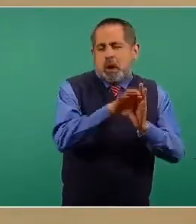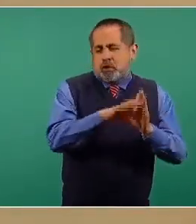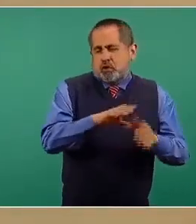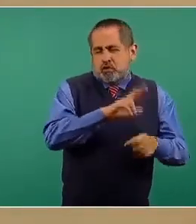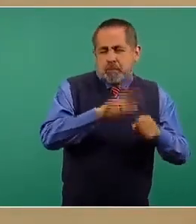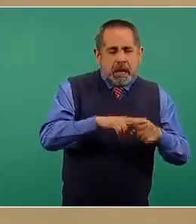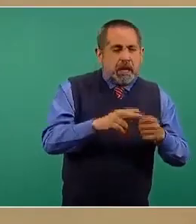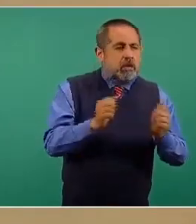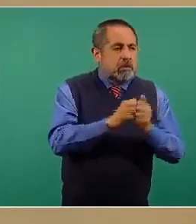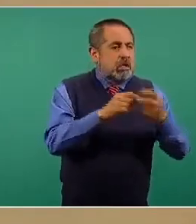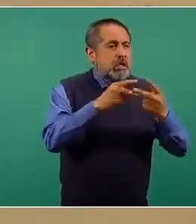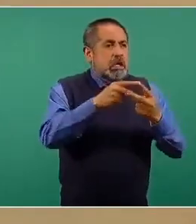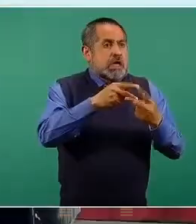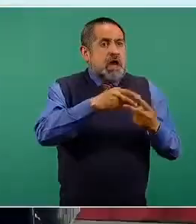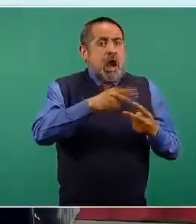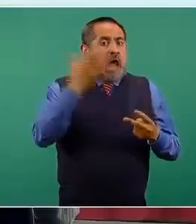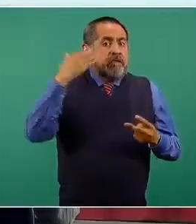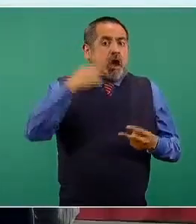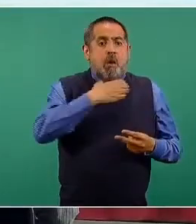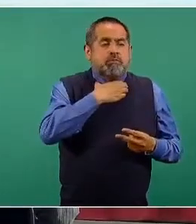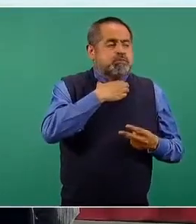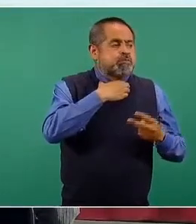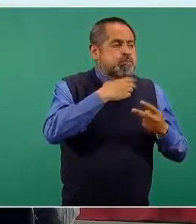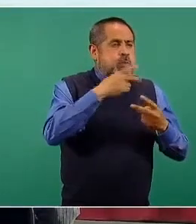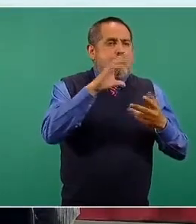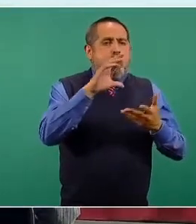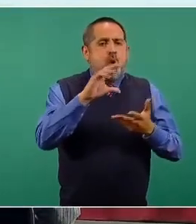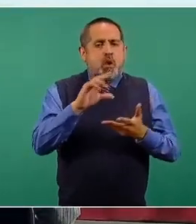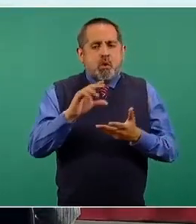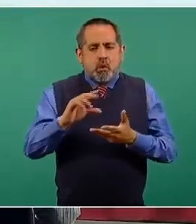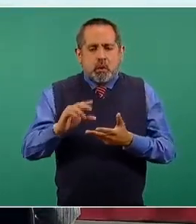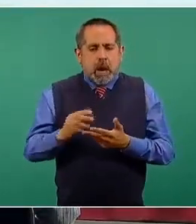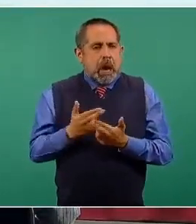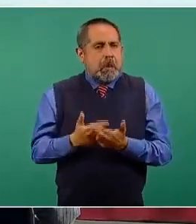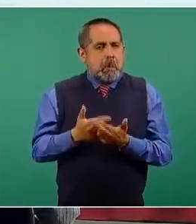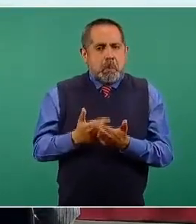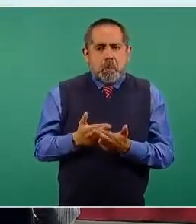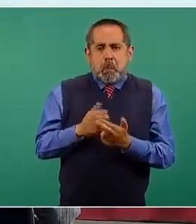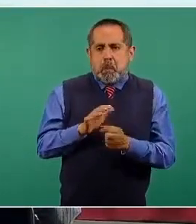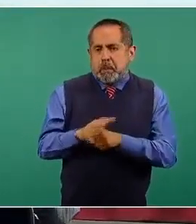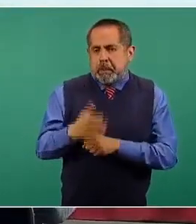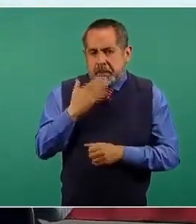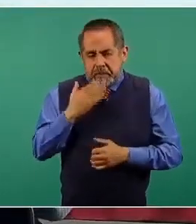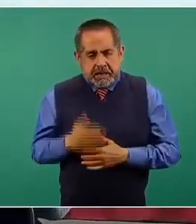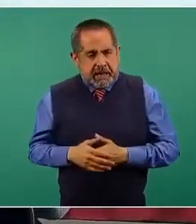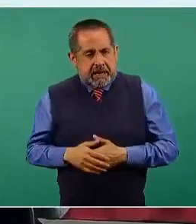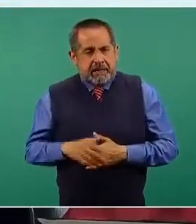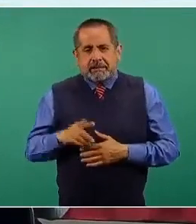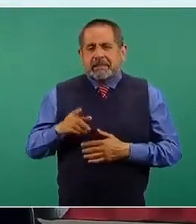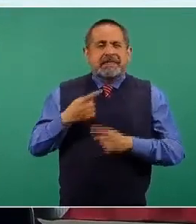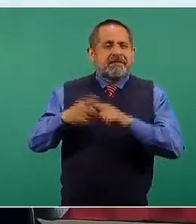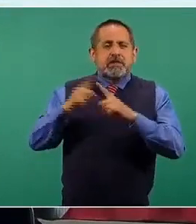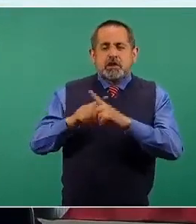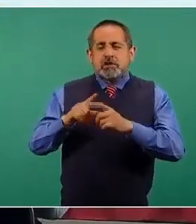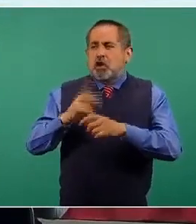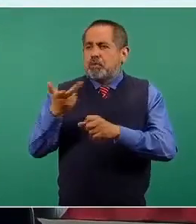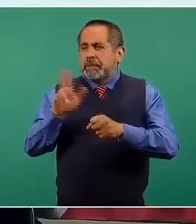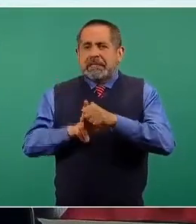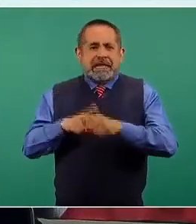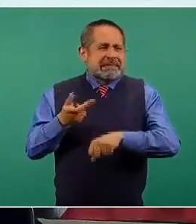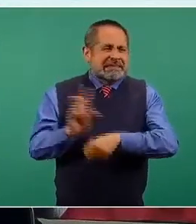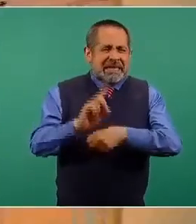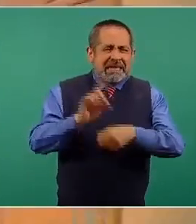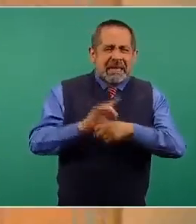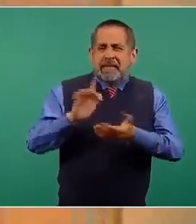con ventilación mecánica. La fuente de esta información es la red IRAC y el universo de hospitales que día a